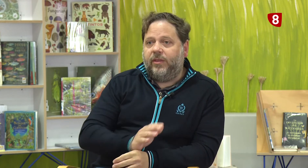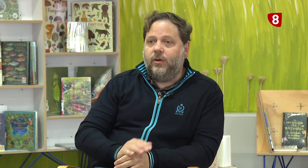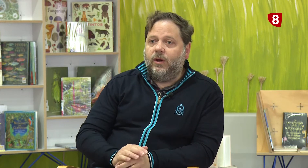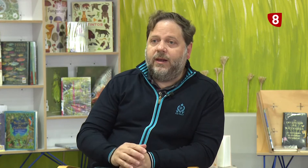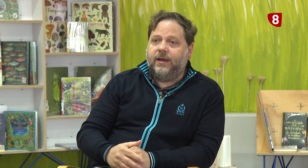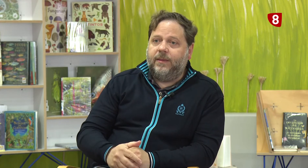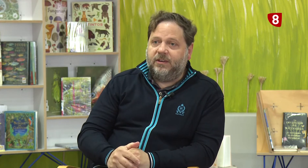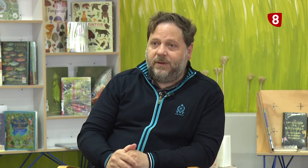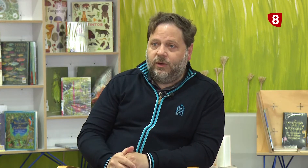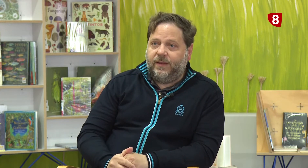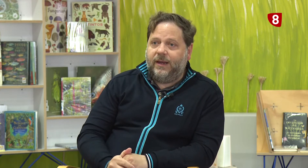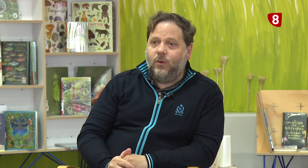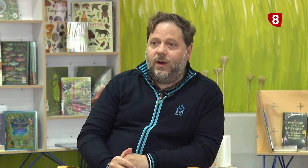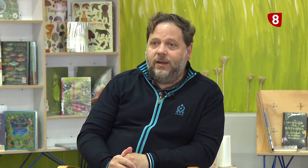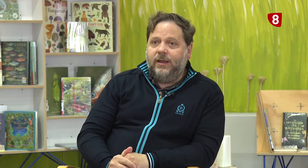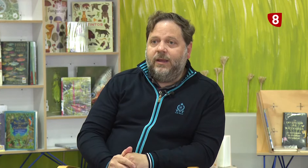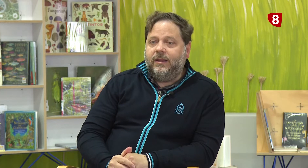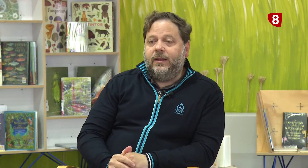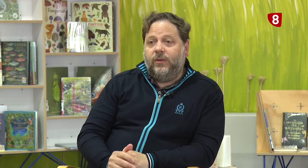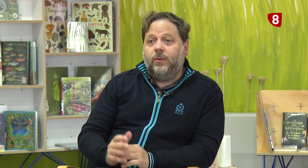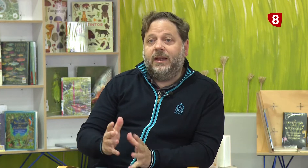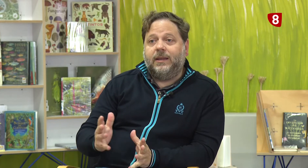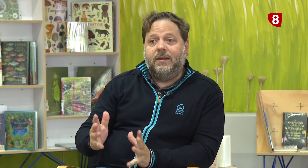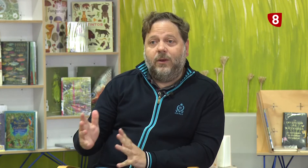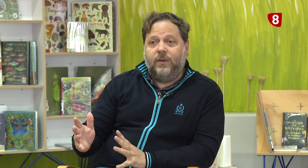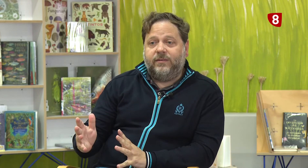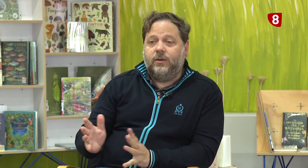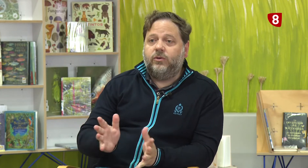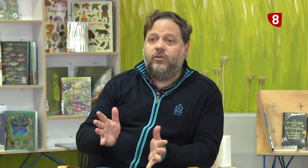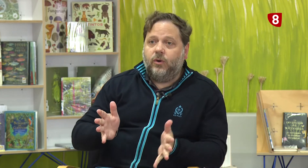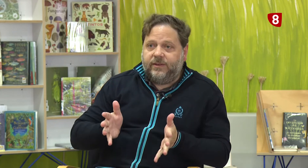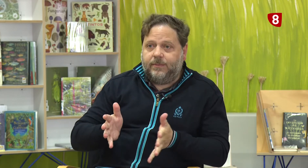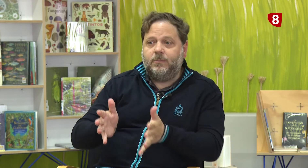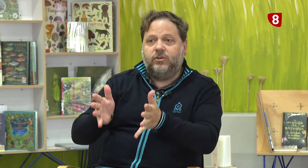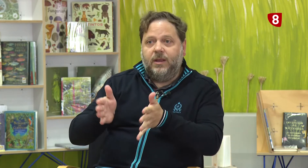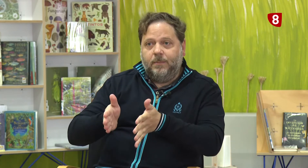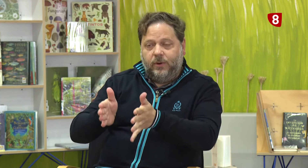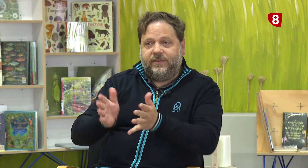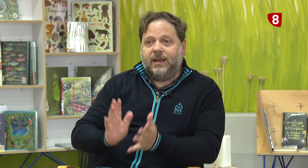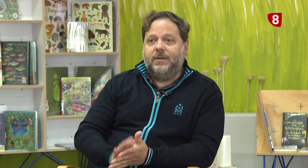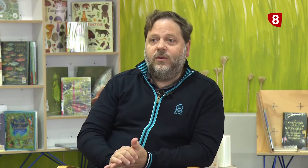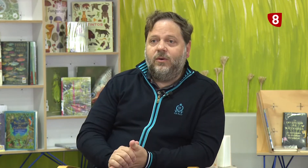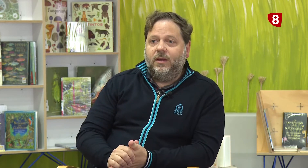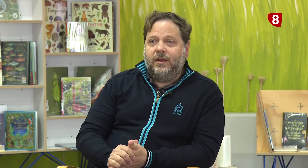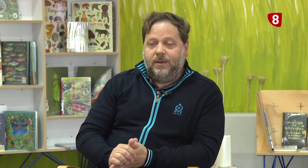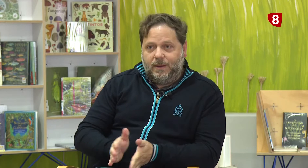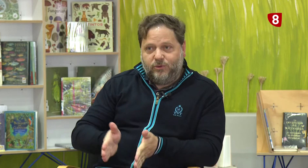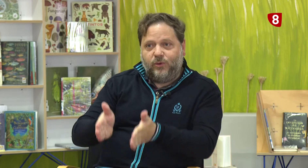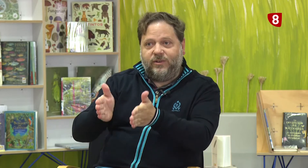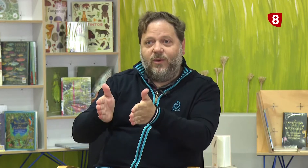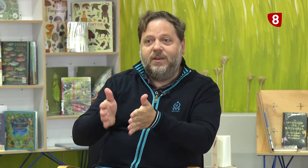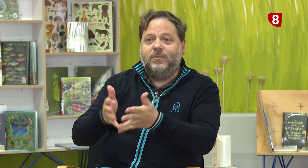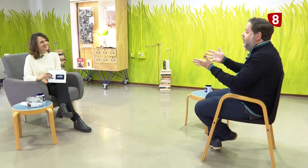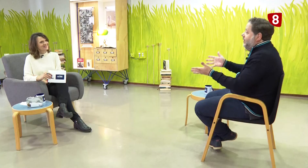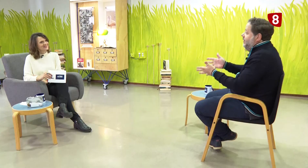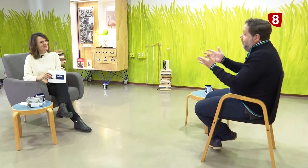en colaboración con la Real Academia Española de la Lengua, y lo denominan también lengua de signos, entonces yo creo que si vamos por este camino, vamos